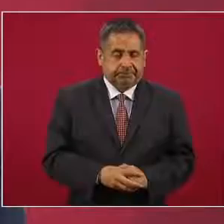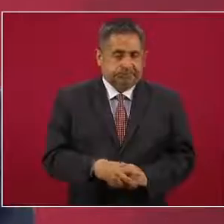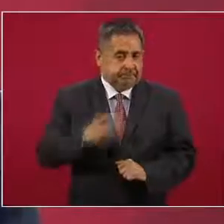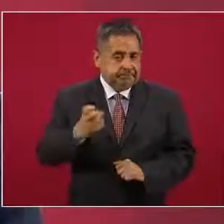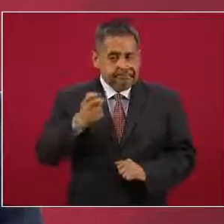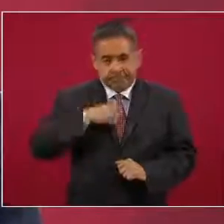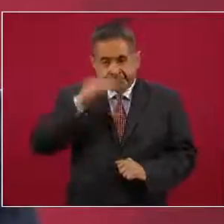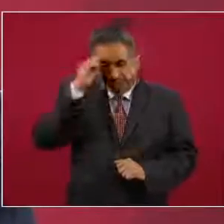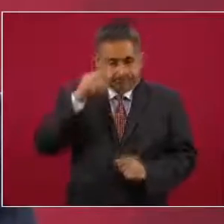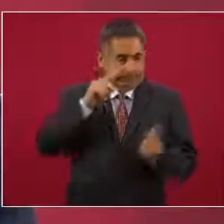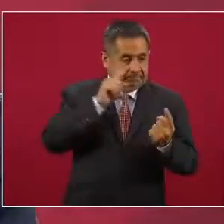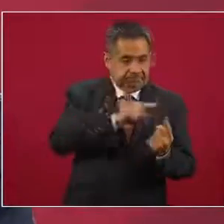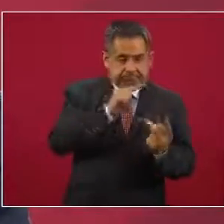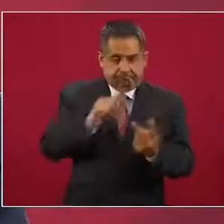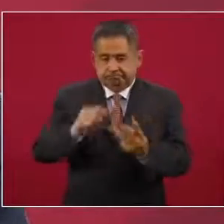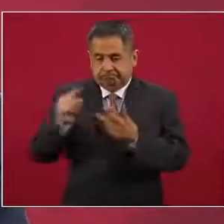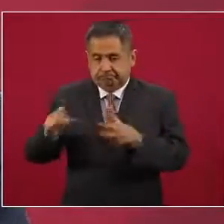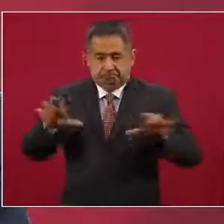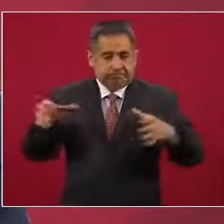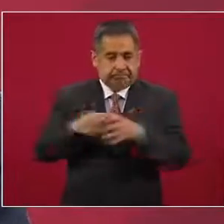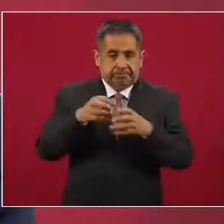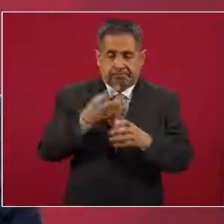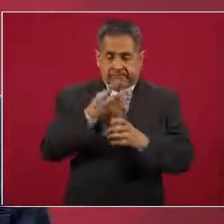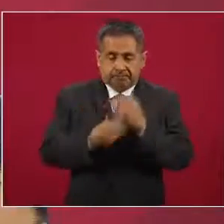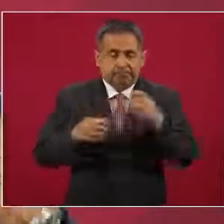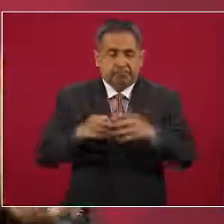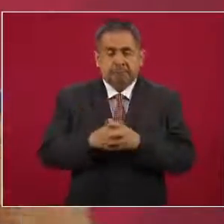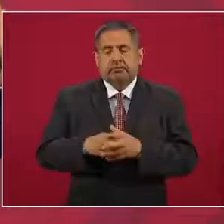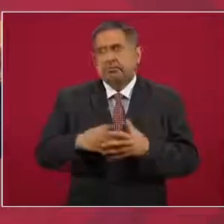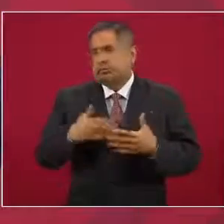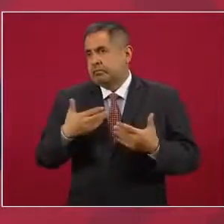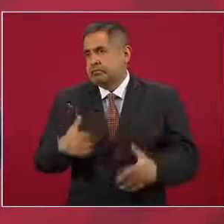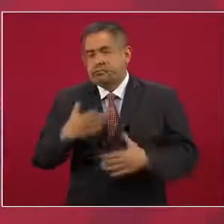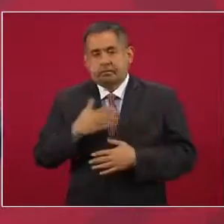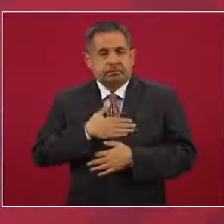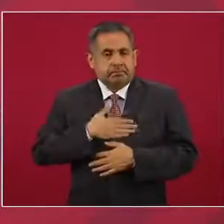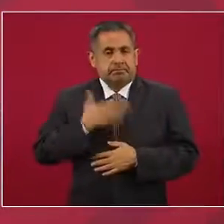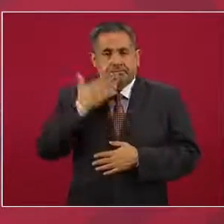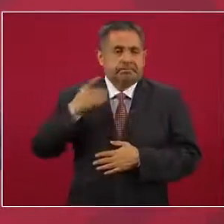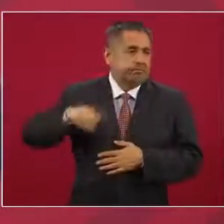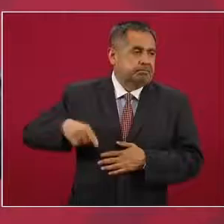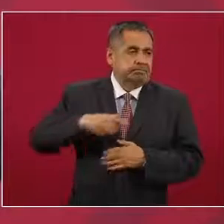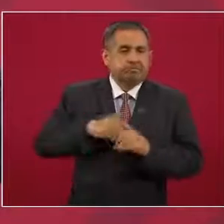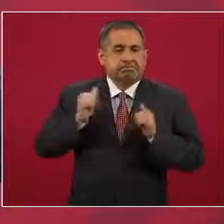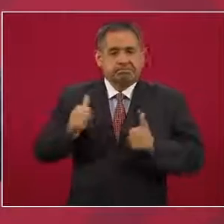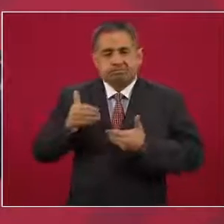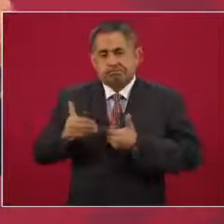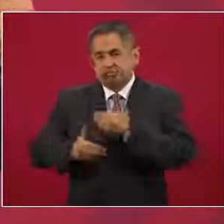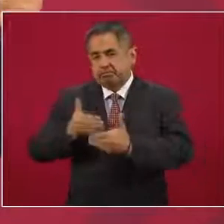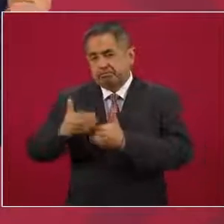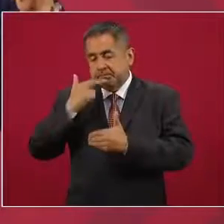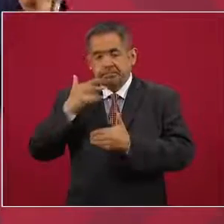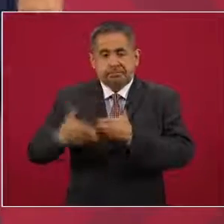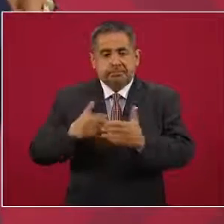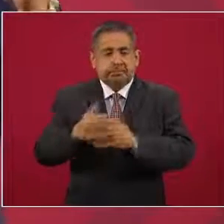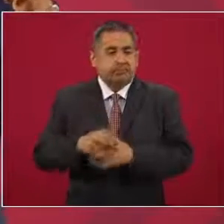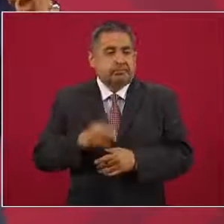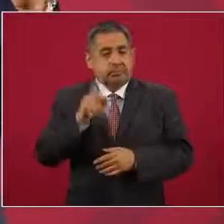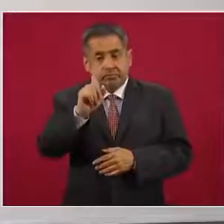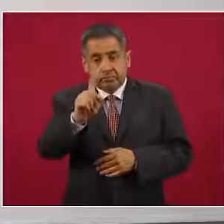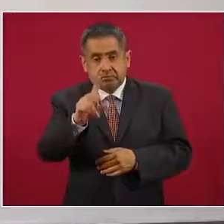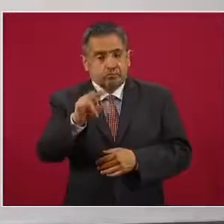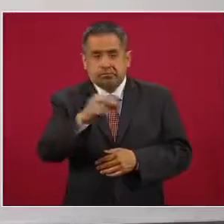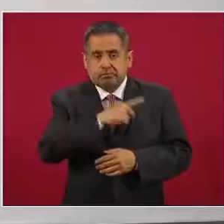Entonces, la combinación de todas estas medidas es lo que nos está permitiendo salir adelante, sin deuda